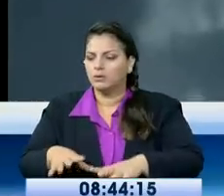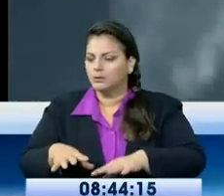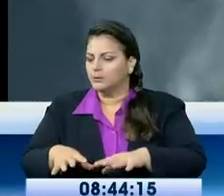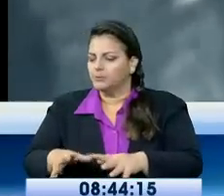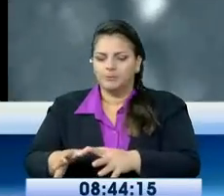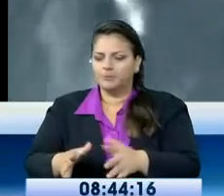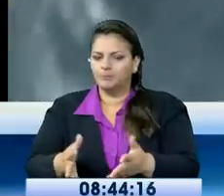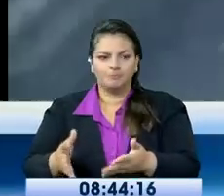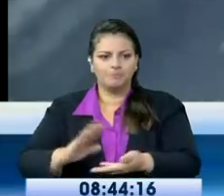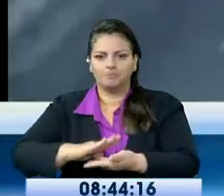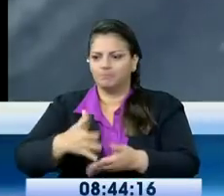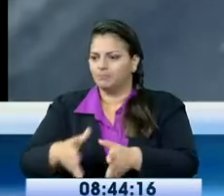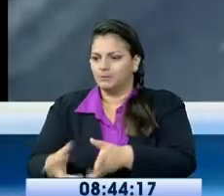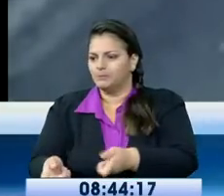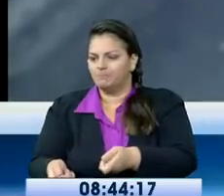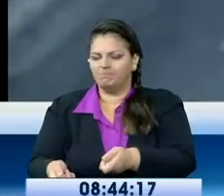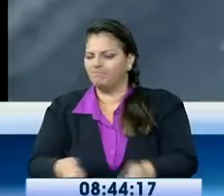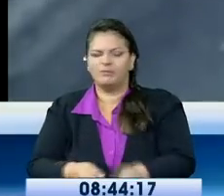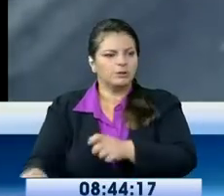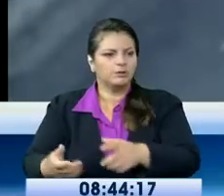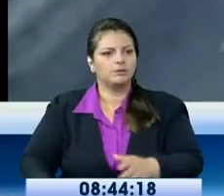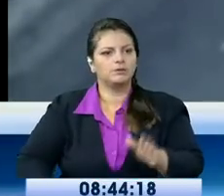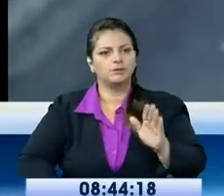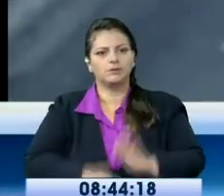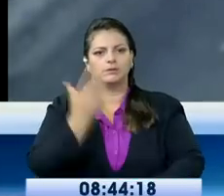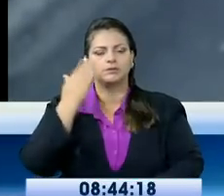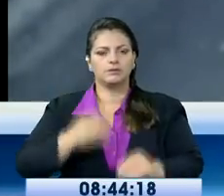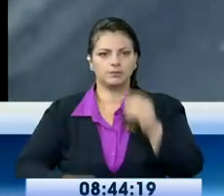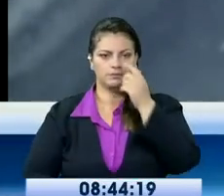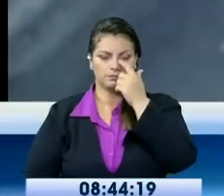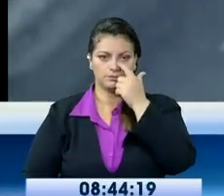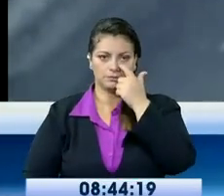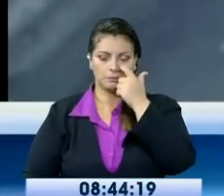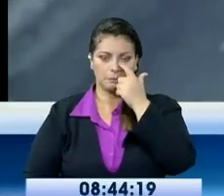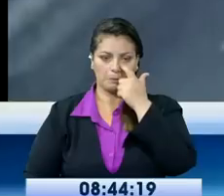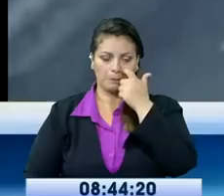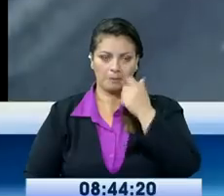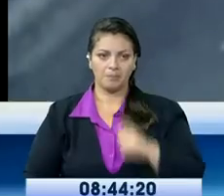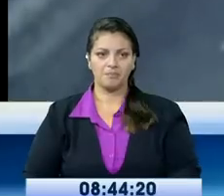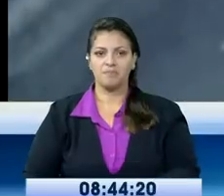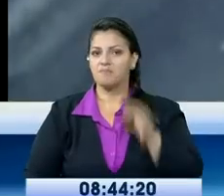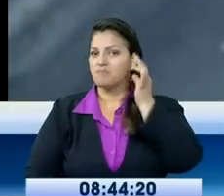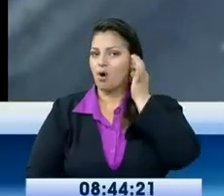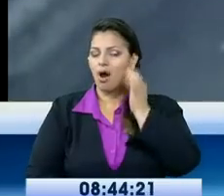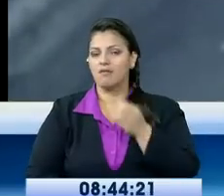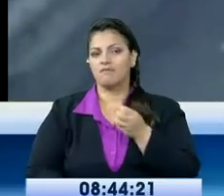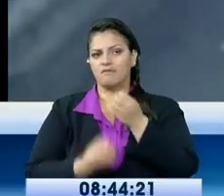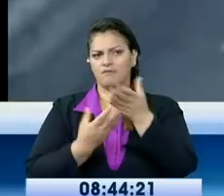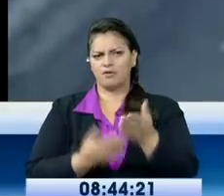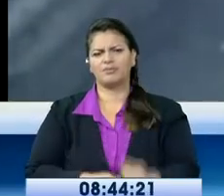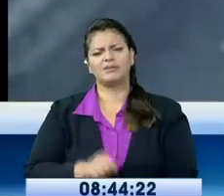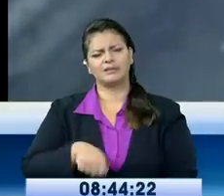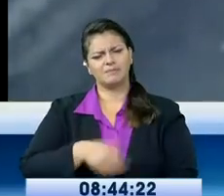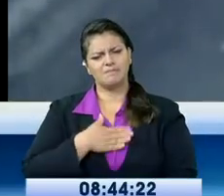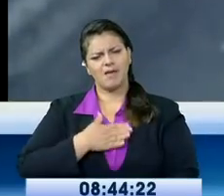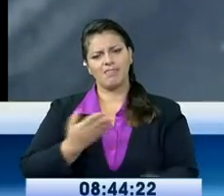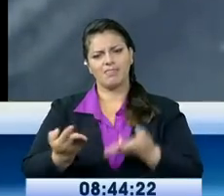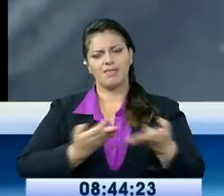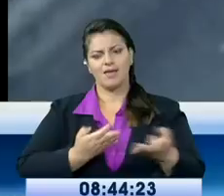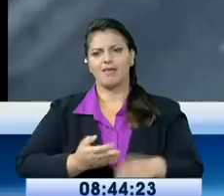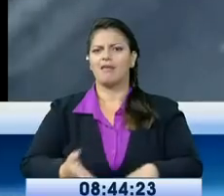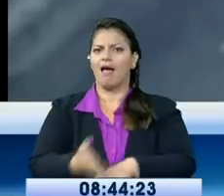pillos suelen hacer de las suyas. Acá adentro no robaron, sino que los clientes, lo que viene a comprar, ese viene